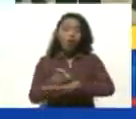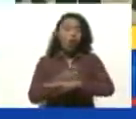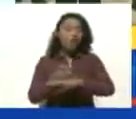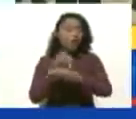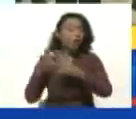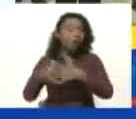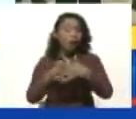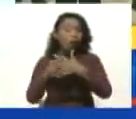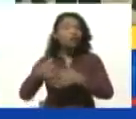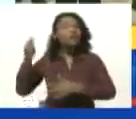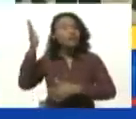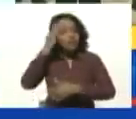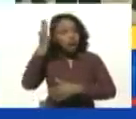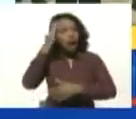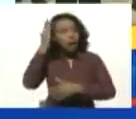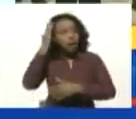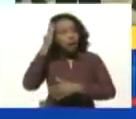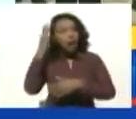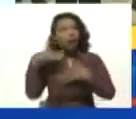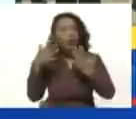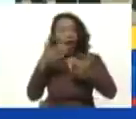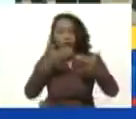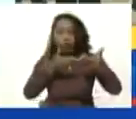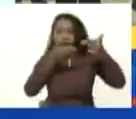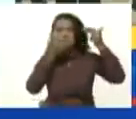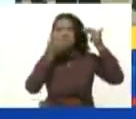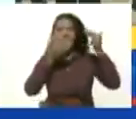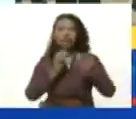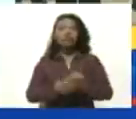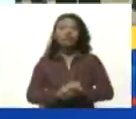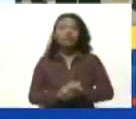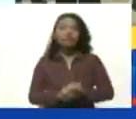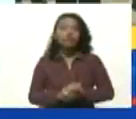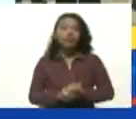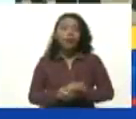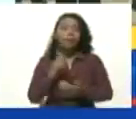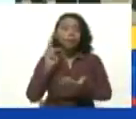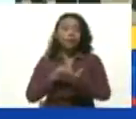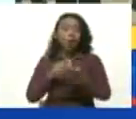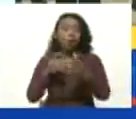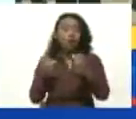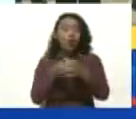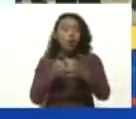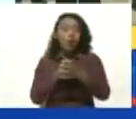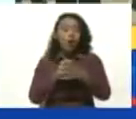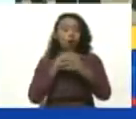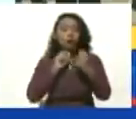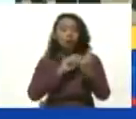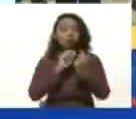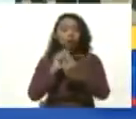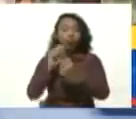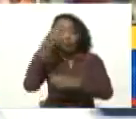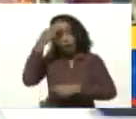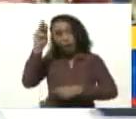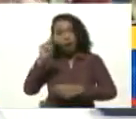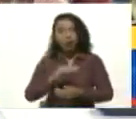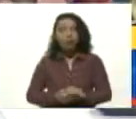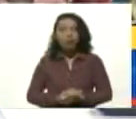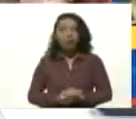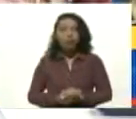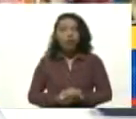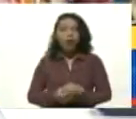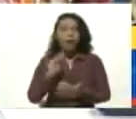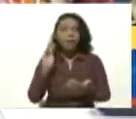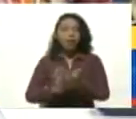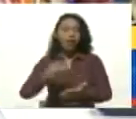Unidos sabía que secuestrando a Alet Zat, miembro de la Comisión de Diálogo de México, le metió